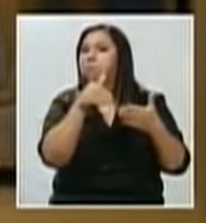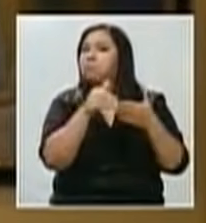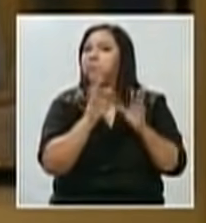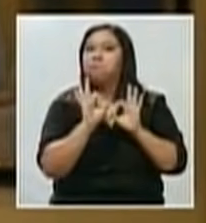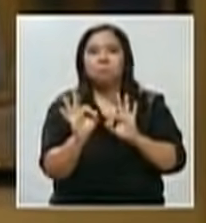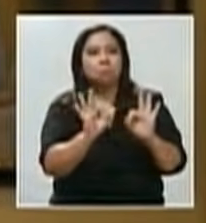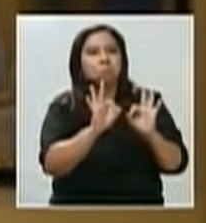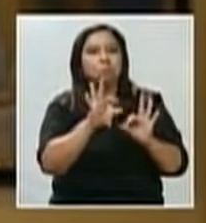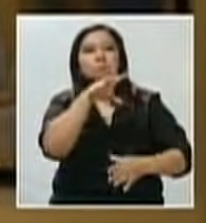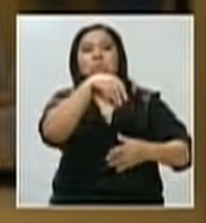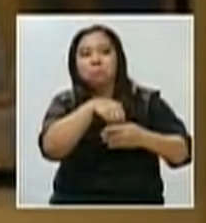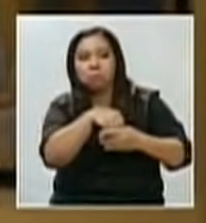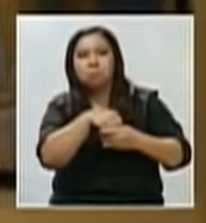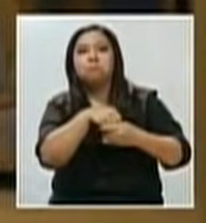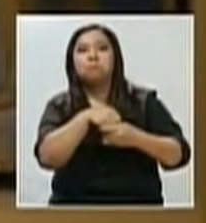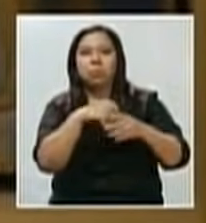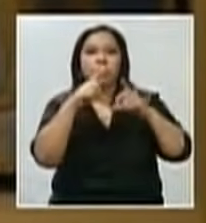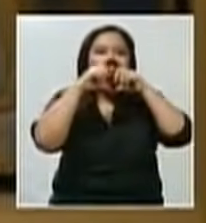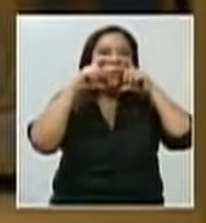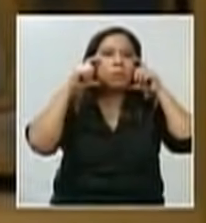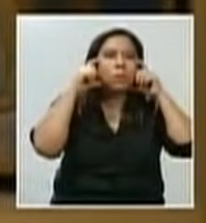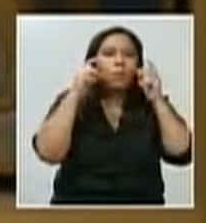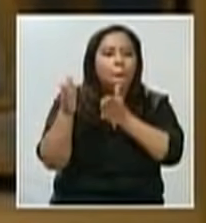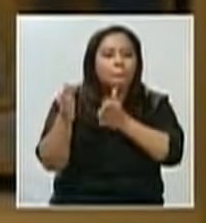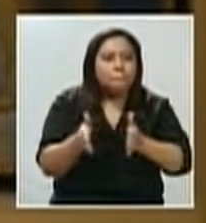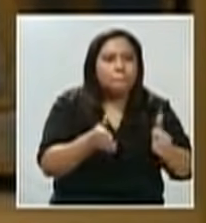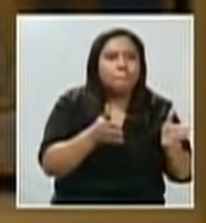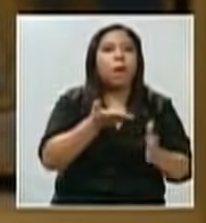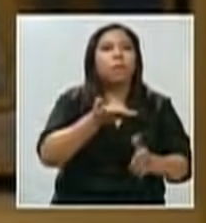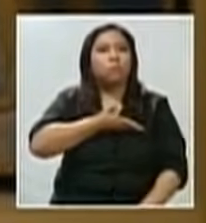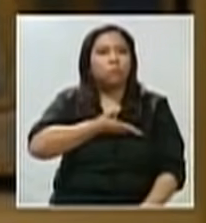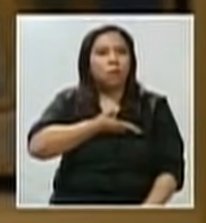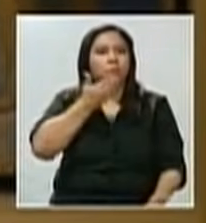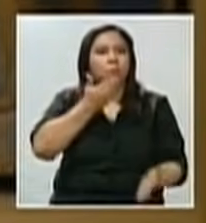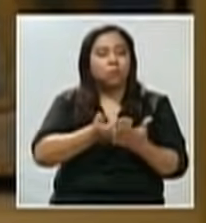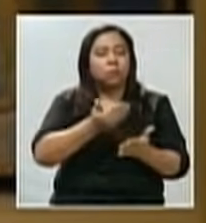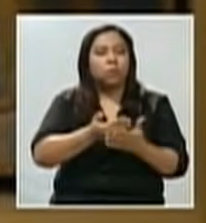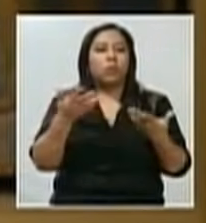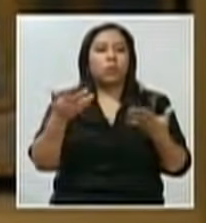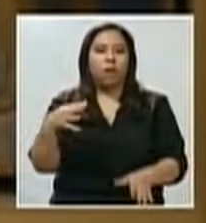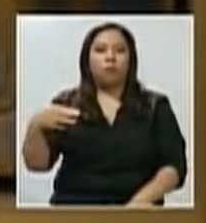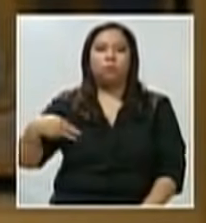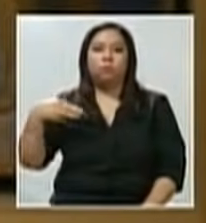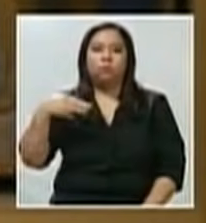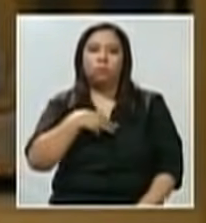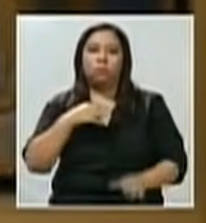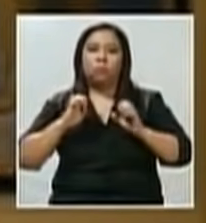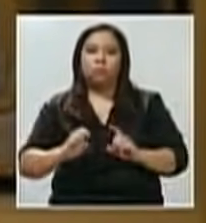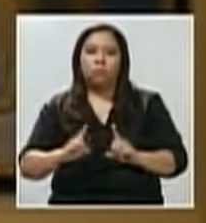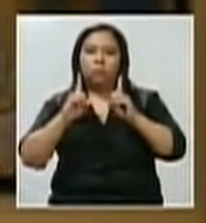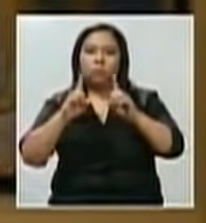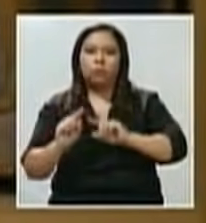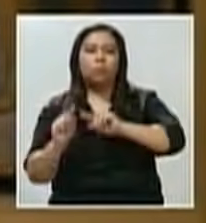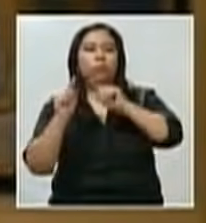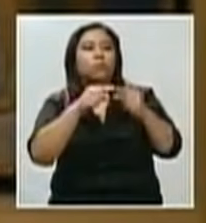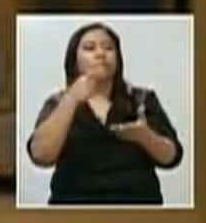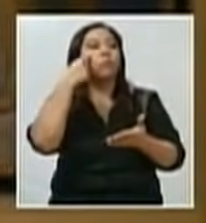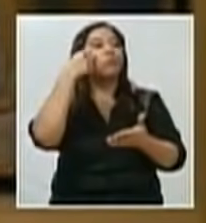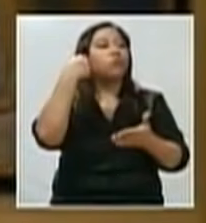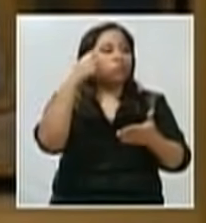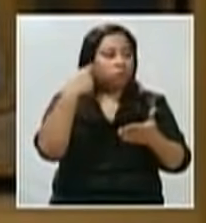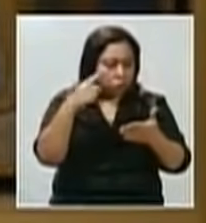condiciones y medidas de bioseguridad y que han sido supervisados por la Secretaría de Educación,